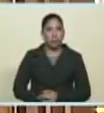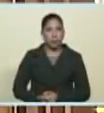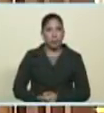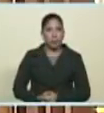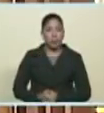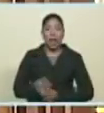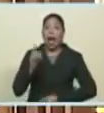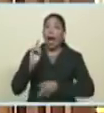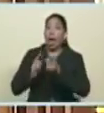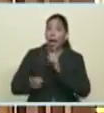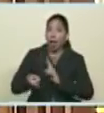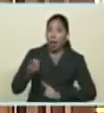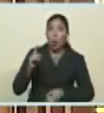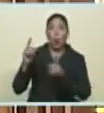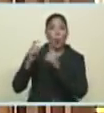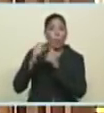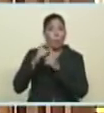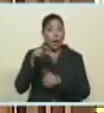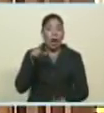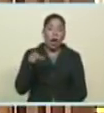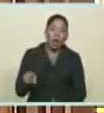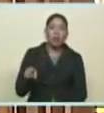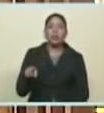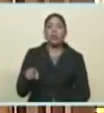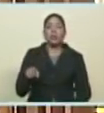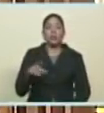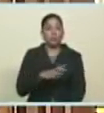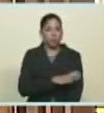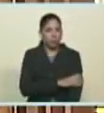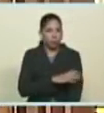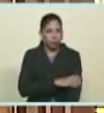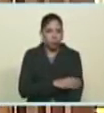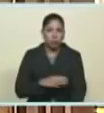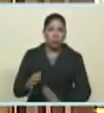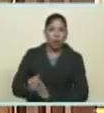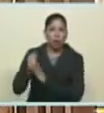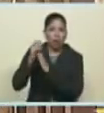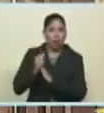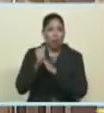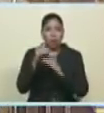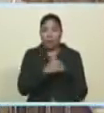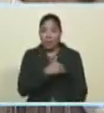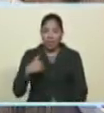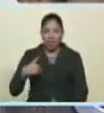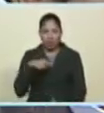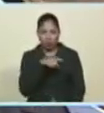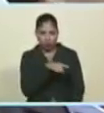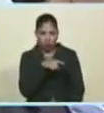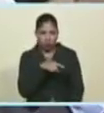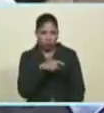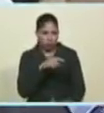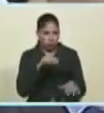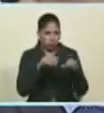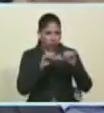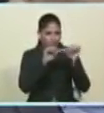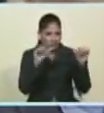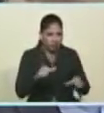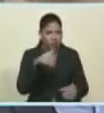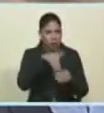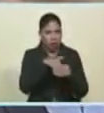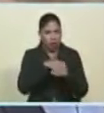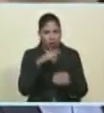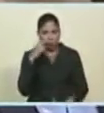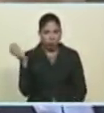de algunos voceros de la derecha que pretenden cuestionar el proceso electoral y llaman a una insurrección contra